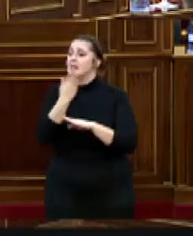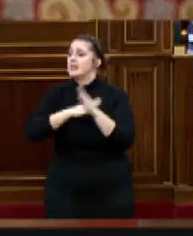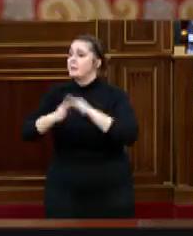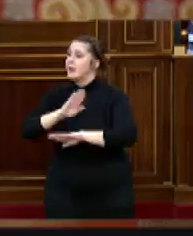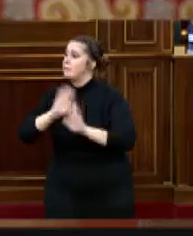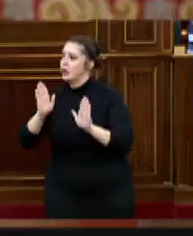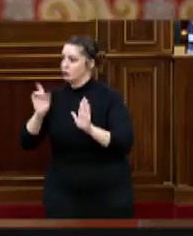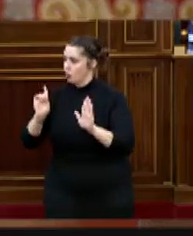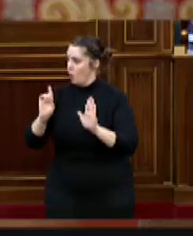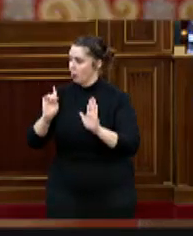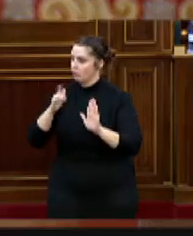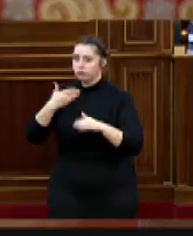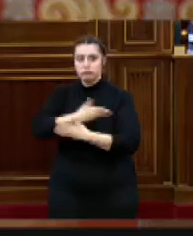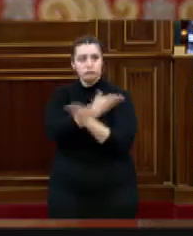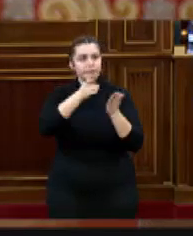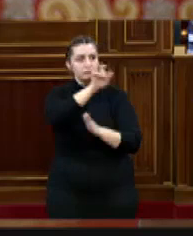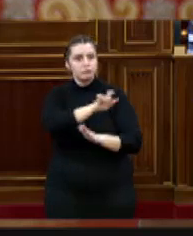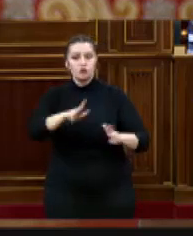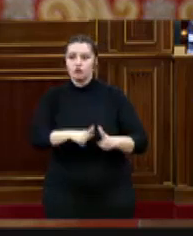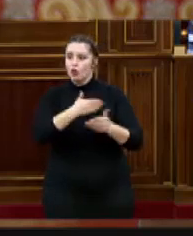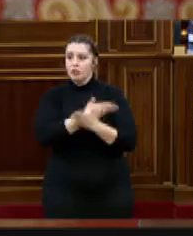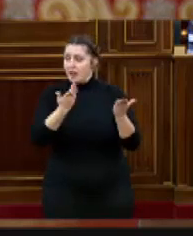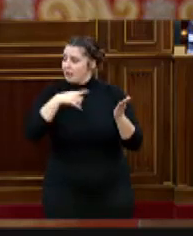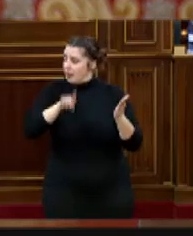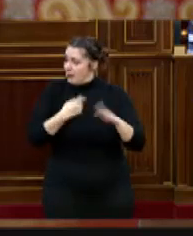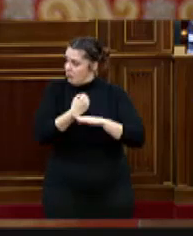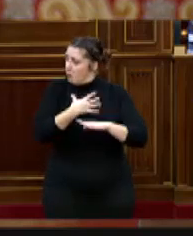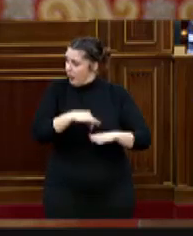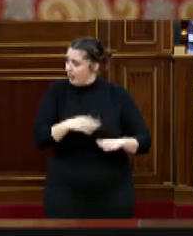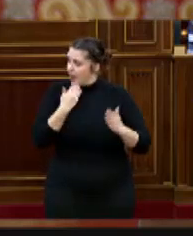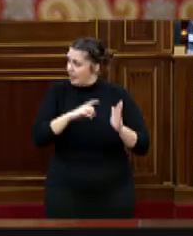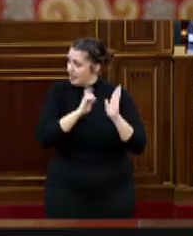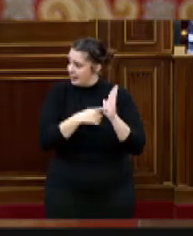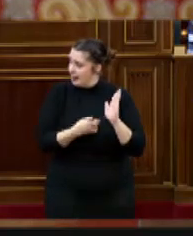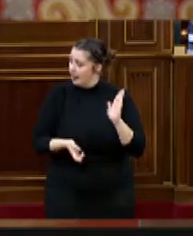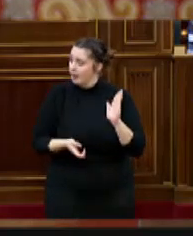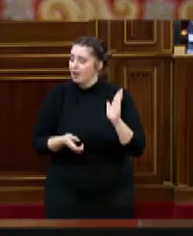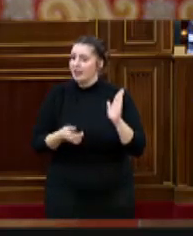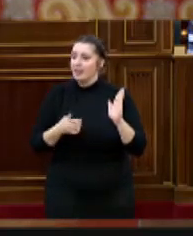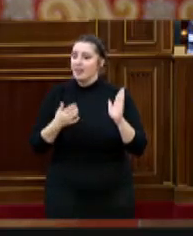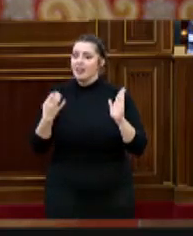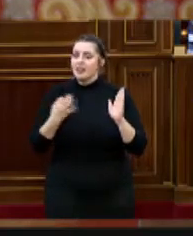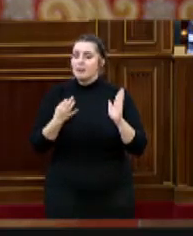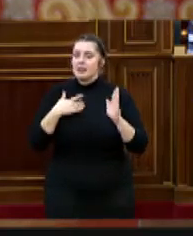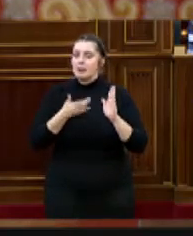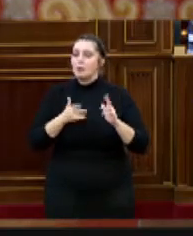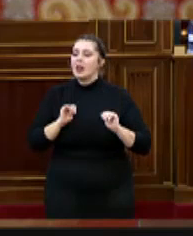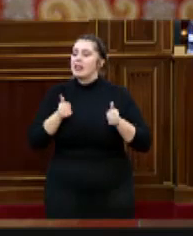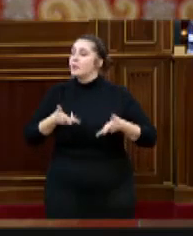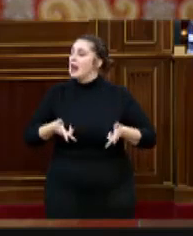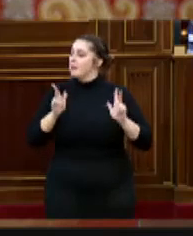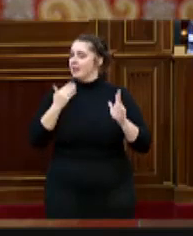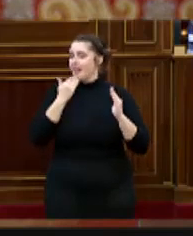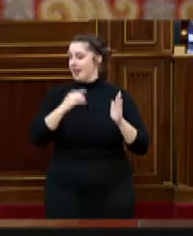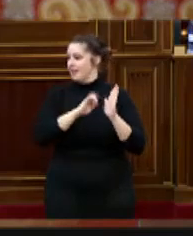discapacidad también para el conjunto de la sociedad española ha incrementado nuestro índice de libertad y por otro lado